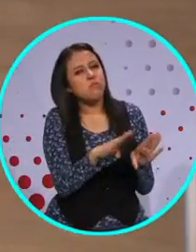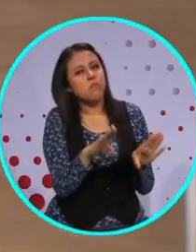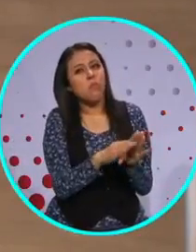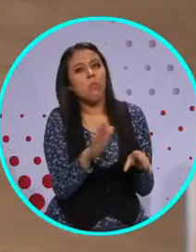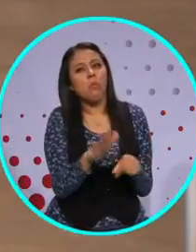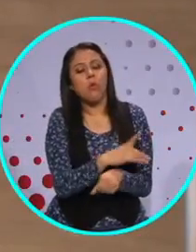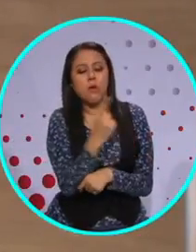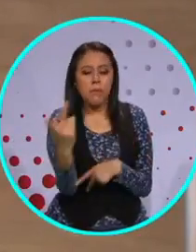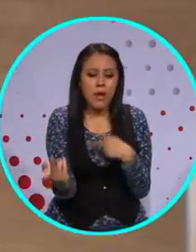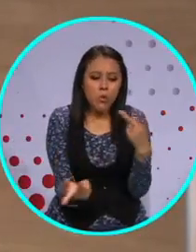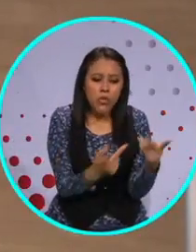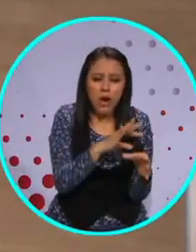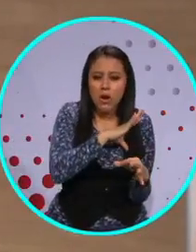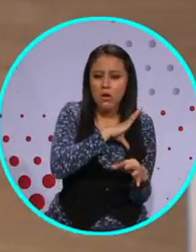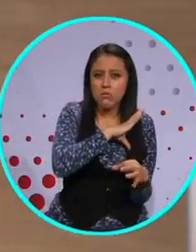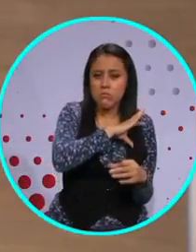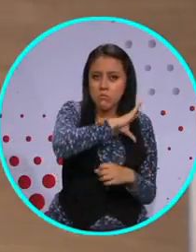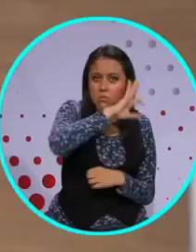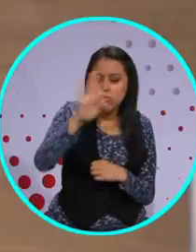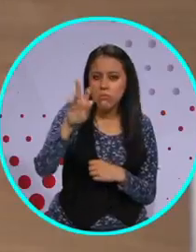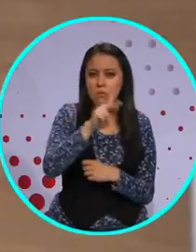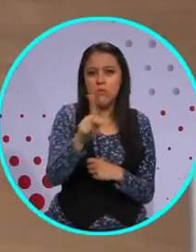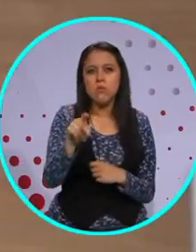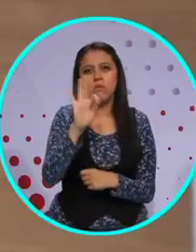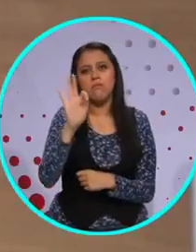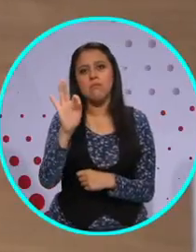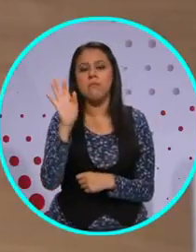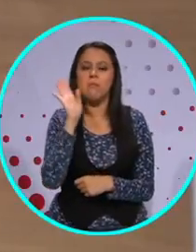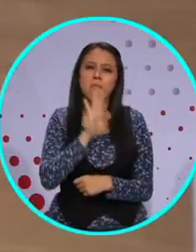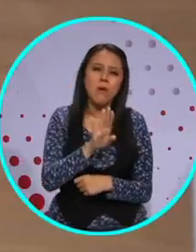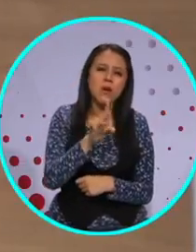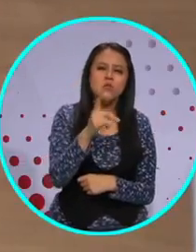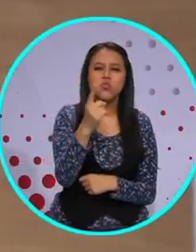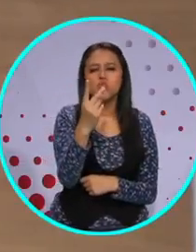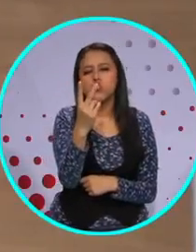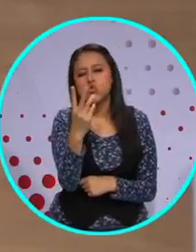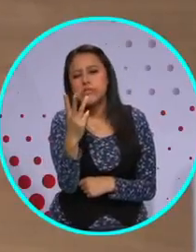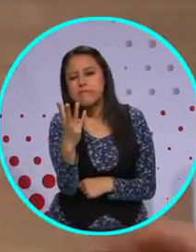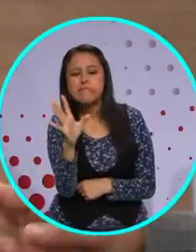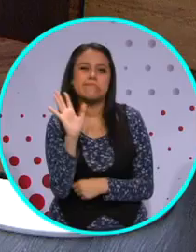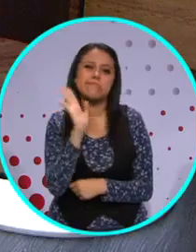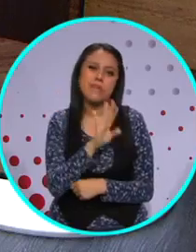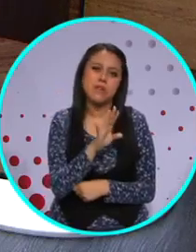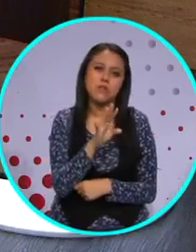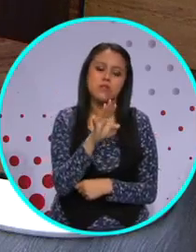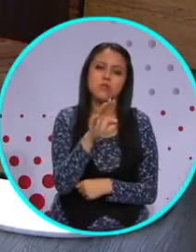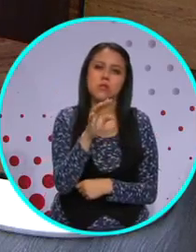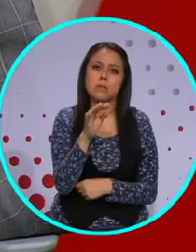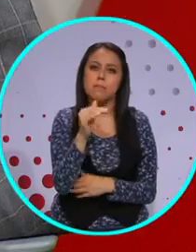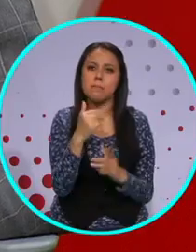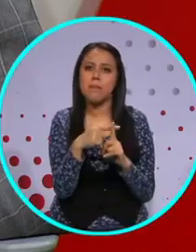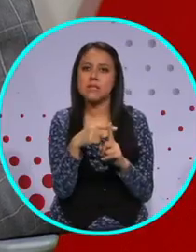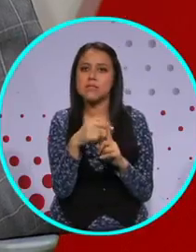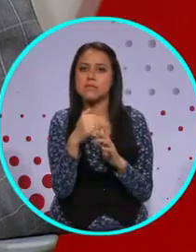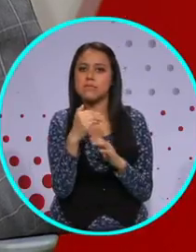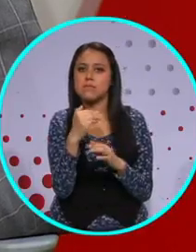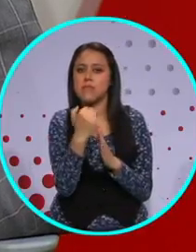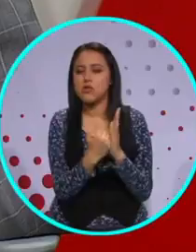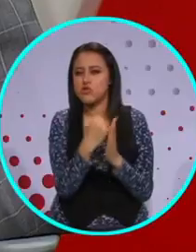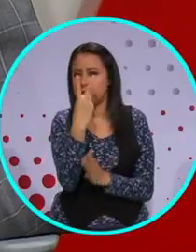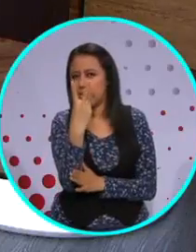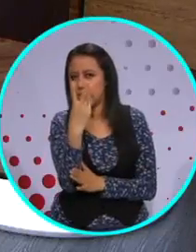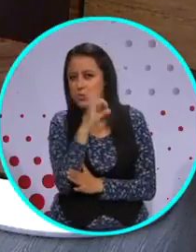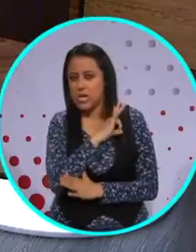nos entre cuestan a todos puede haber un factor de error de más/menos dos más más más menos tres en estrés más con lo que juegan